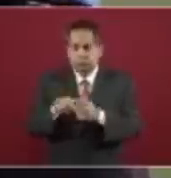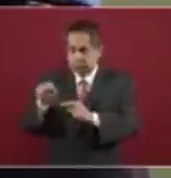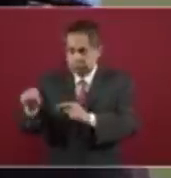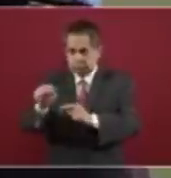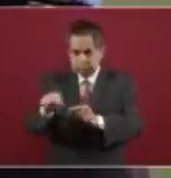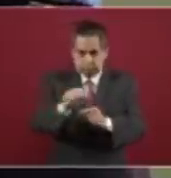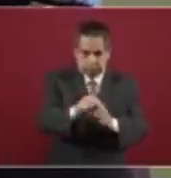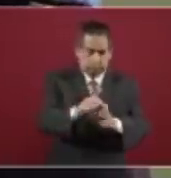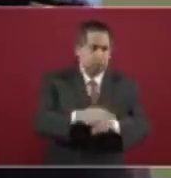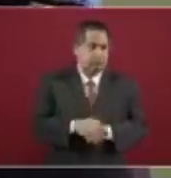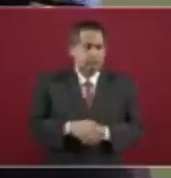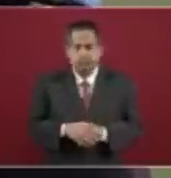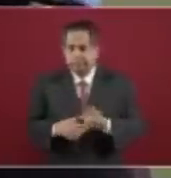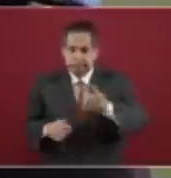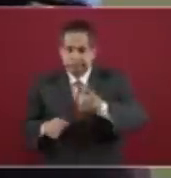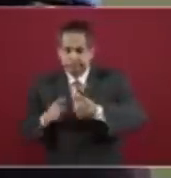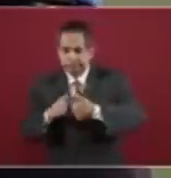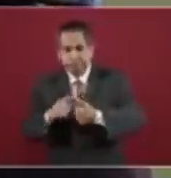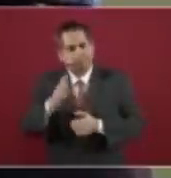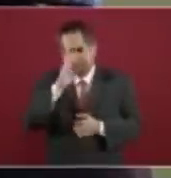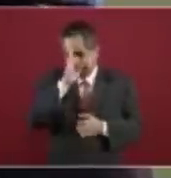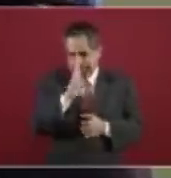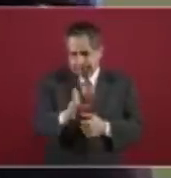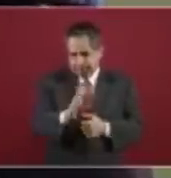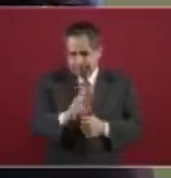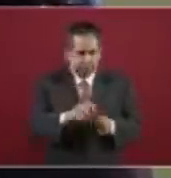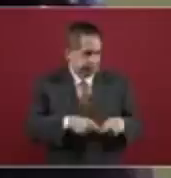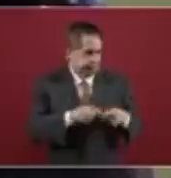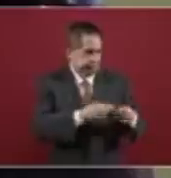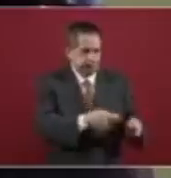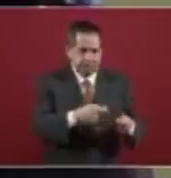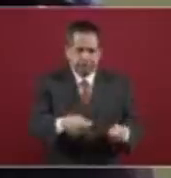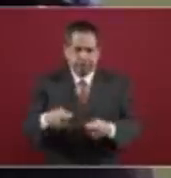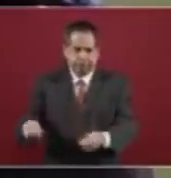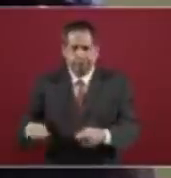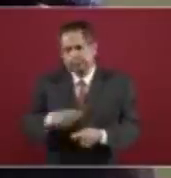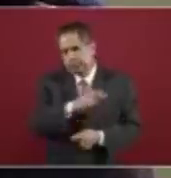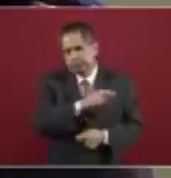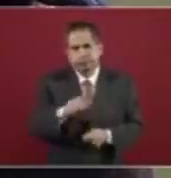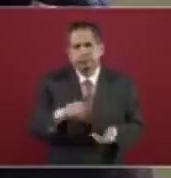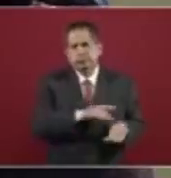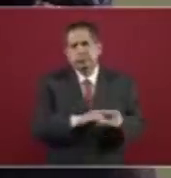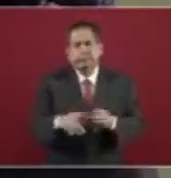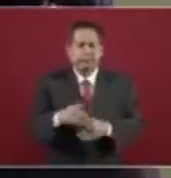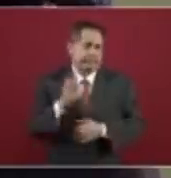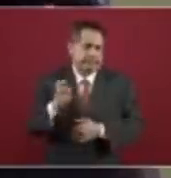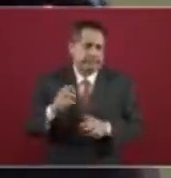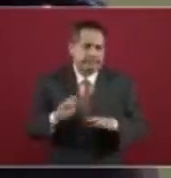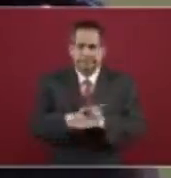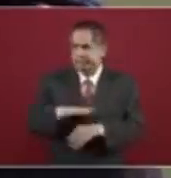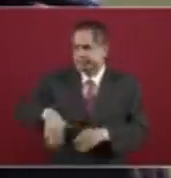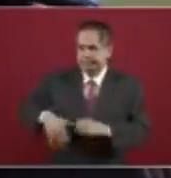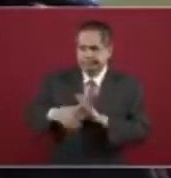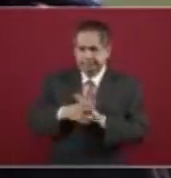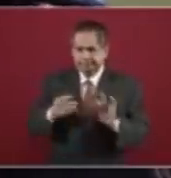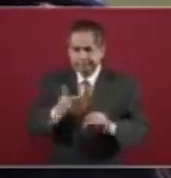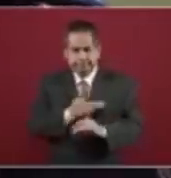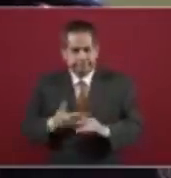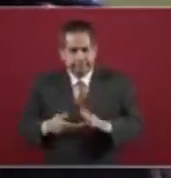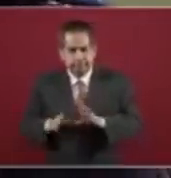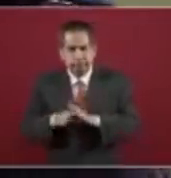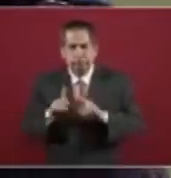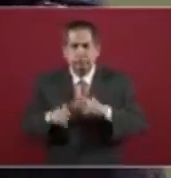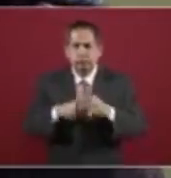ser entregados de manera directa, porque esos son de los cambios. Ya lo explicó presidente, cómo es